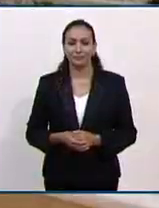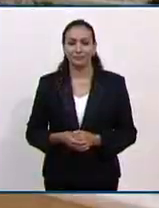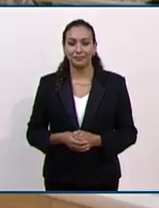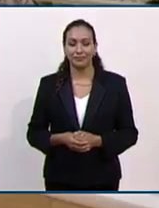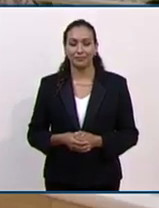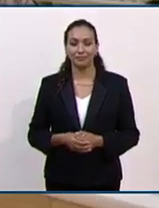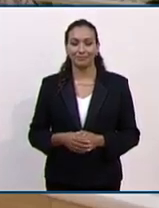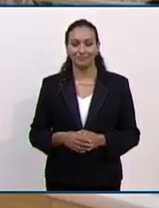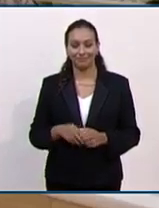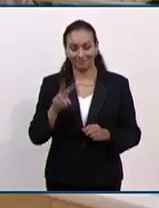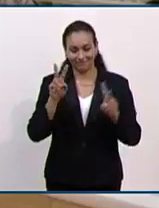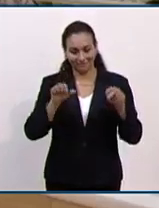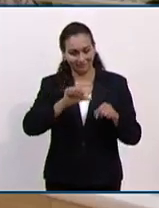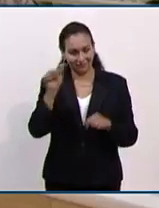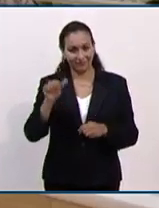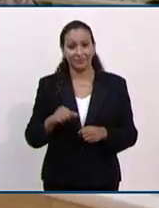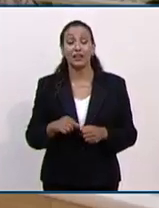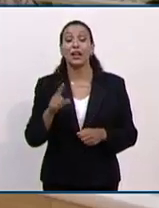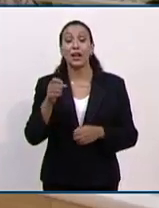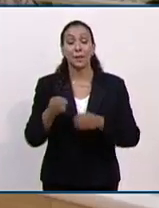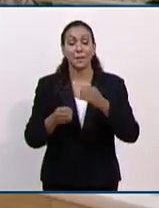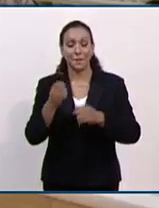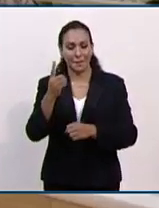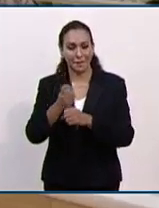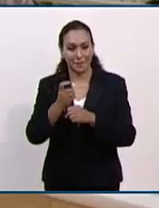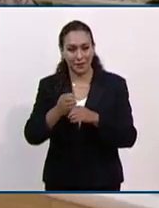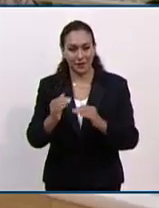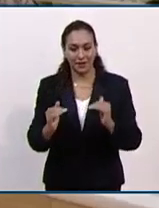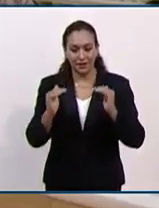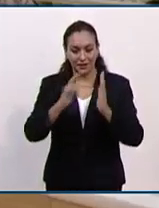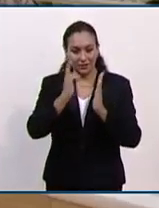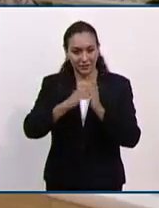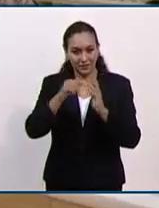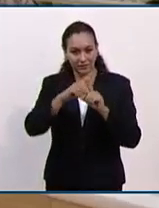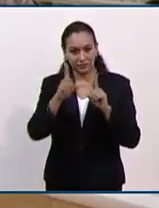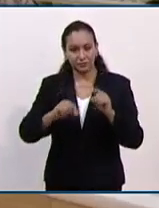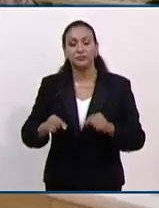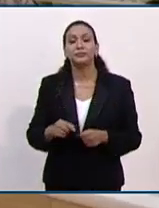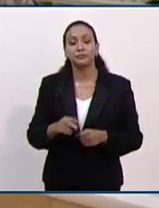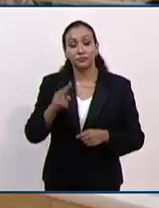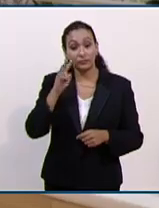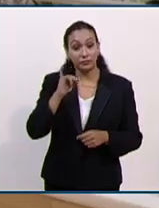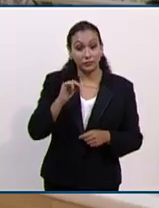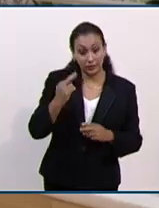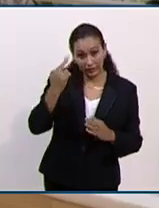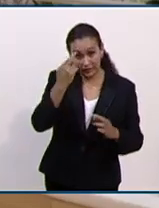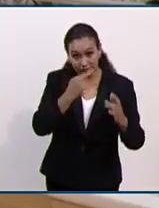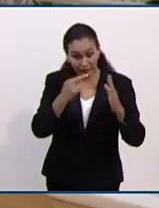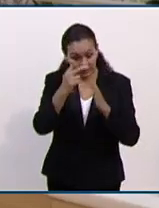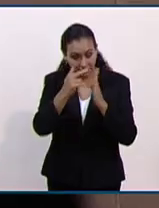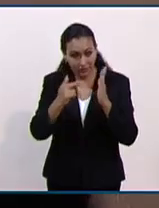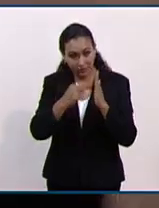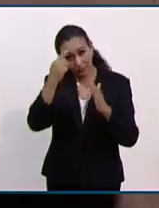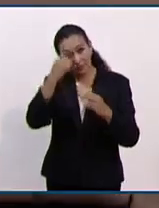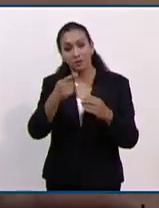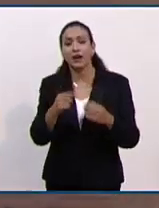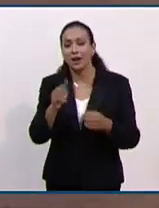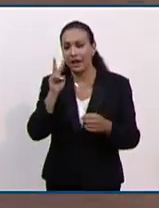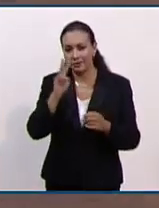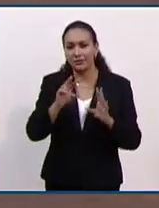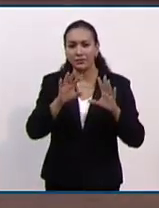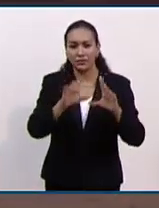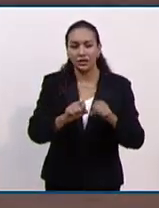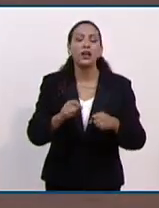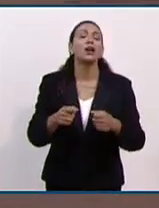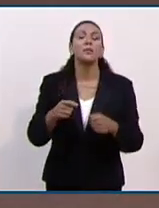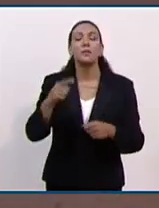Y en más temas, será la primera sala de la Suprema Corte la que determine si debe inaplicarse la prisión preventiva oficiosa, como lo